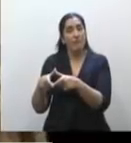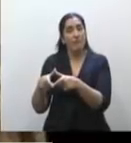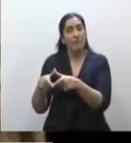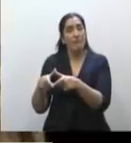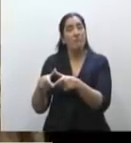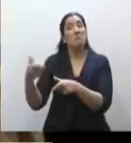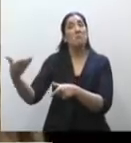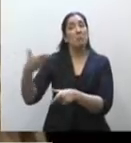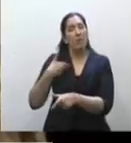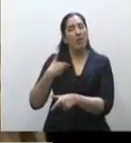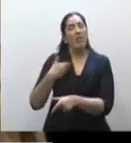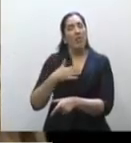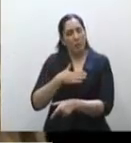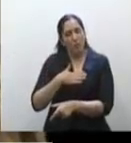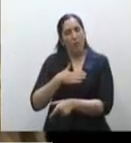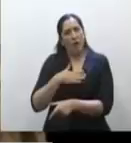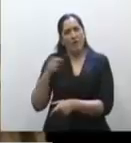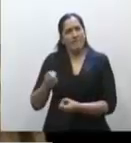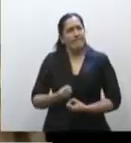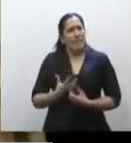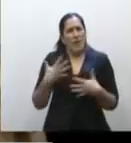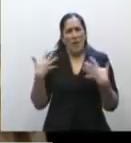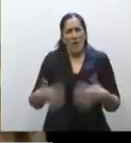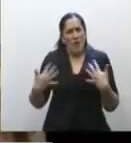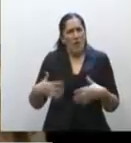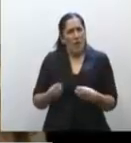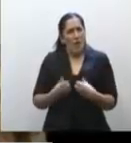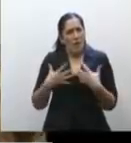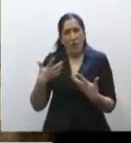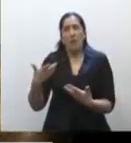me solicitó encarecidamente y emocionadamente